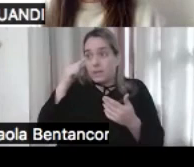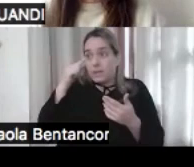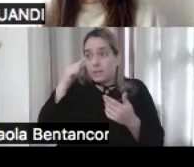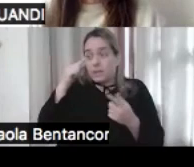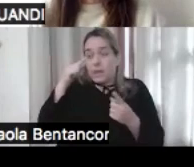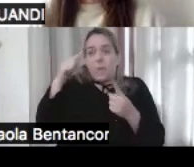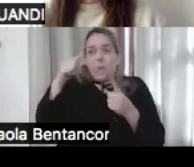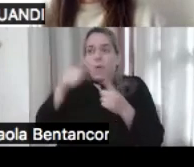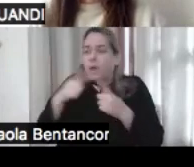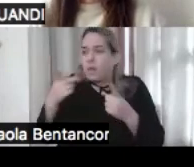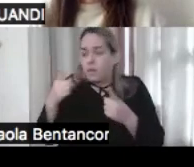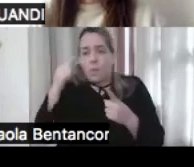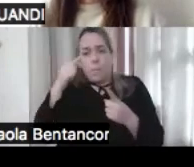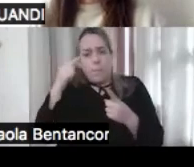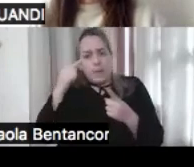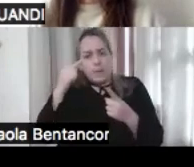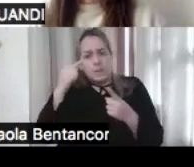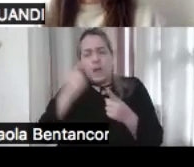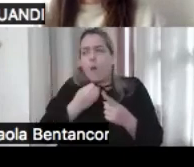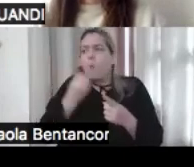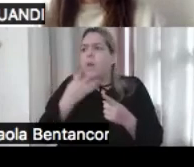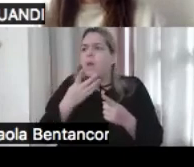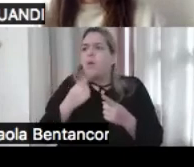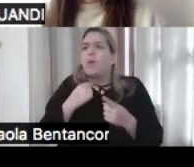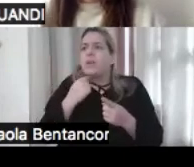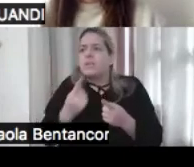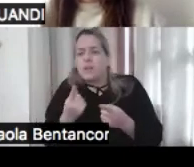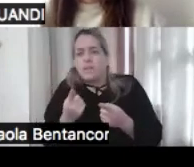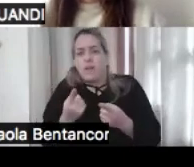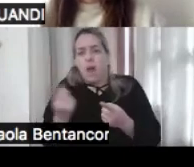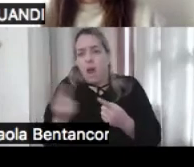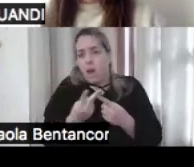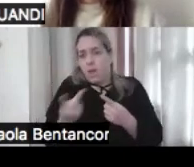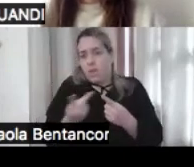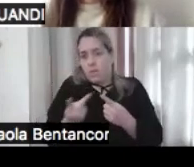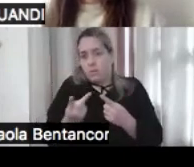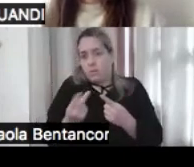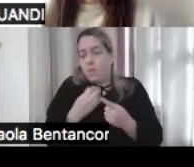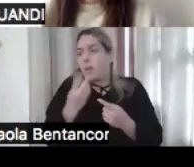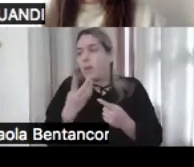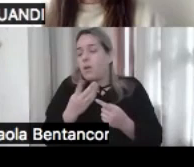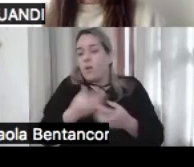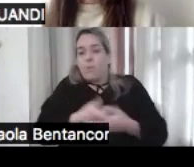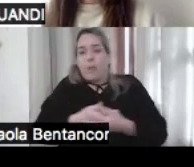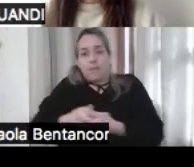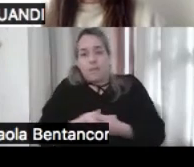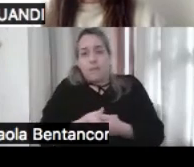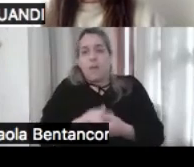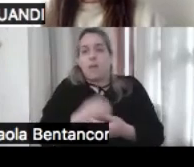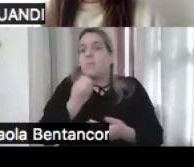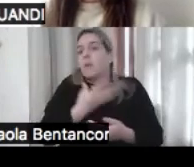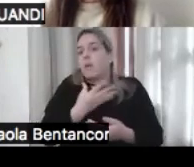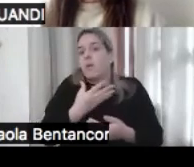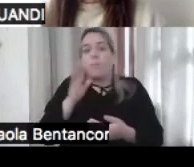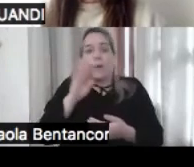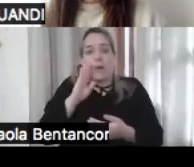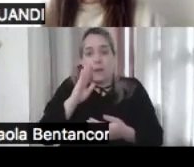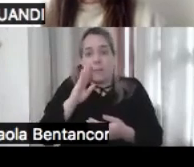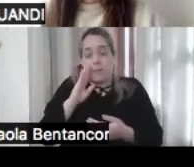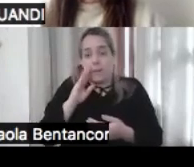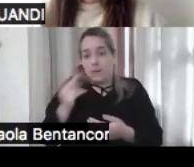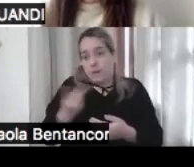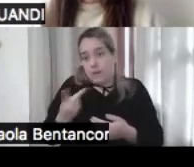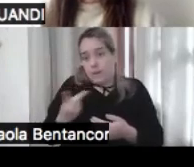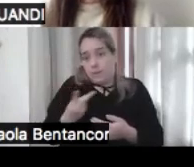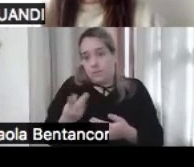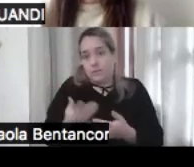Y se diseñó algo que ya ella tenía en la cabeza y se buscó a alguien que se lo haga. O sea, tiene mucho que ver con eso el proceso.